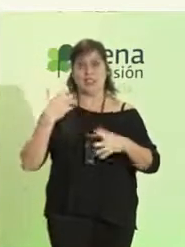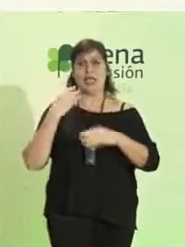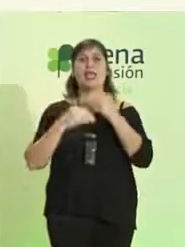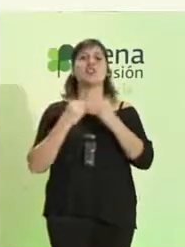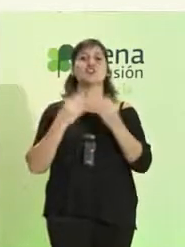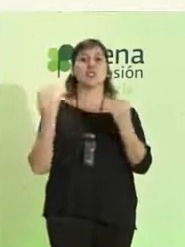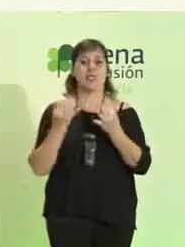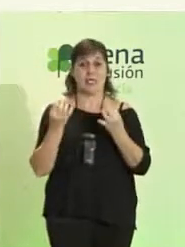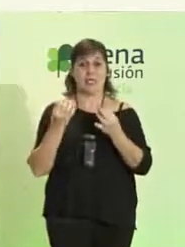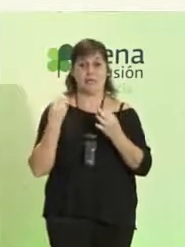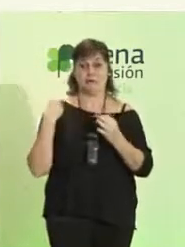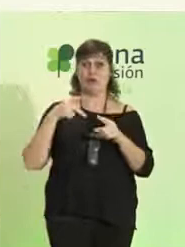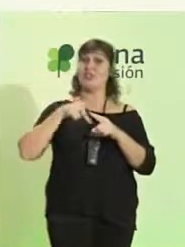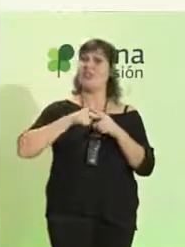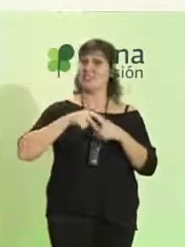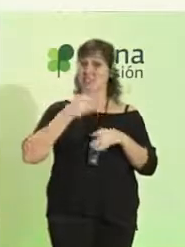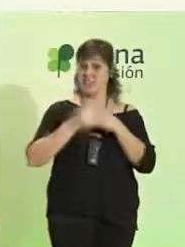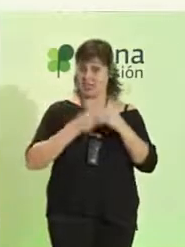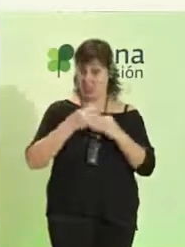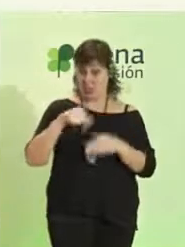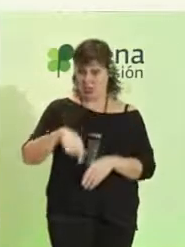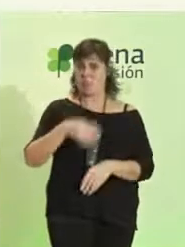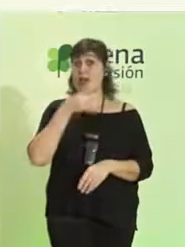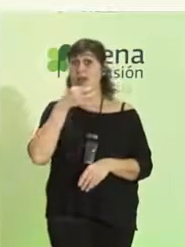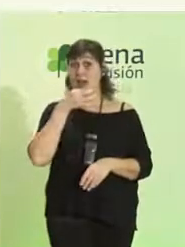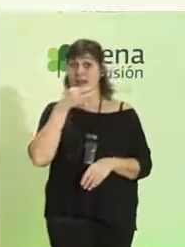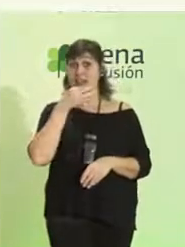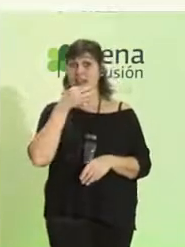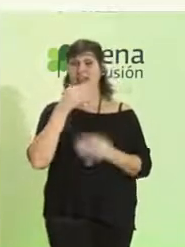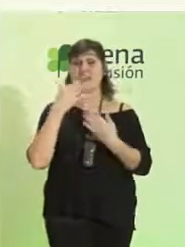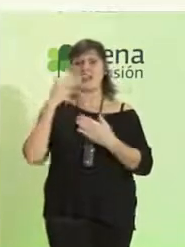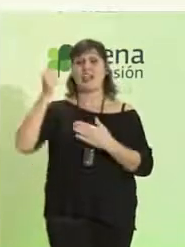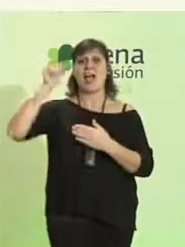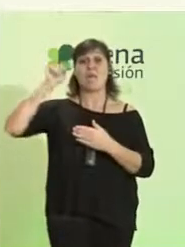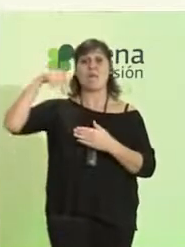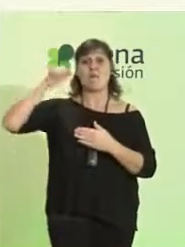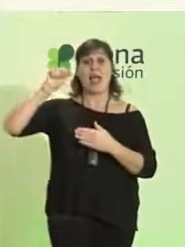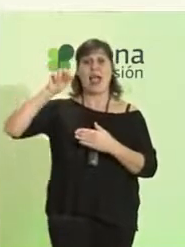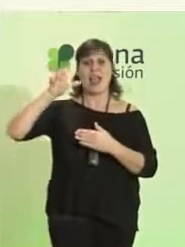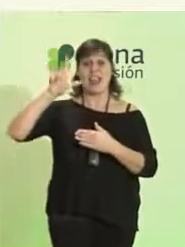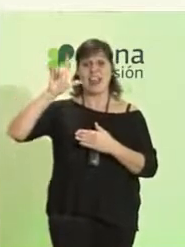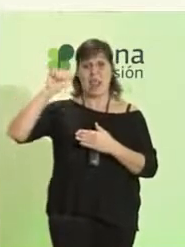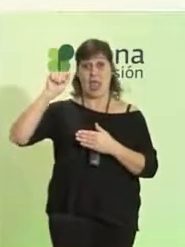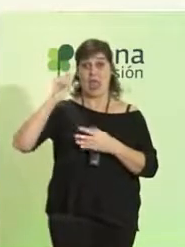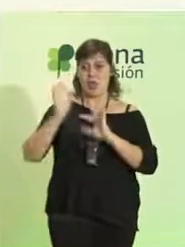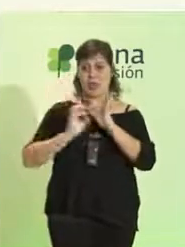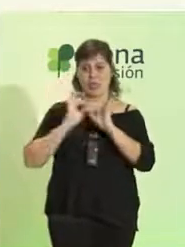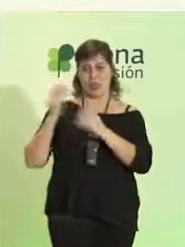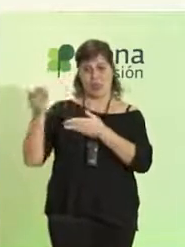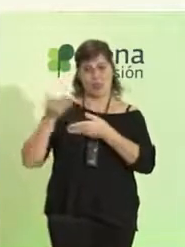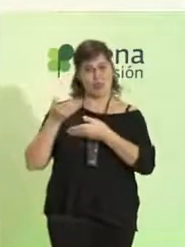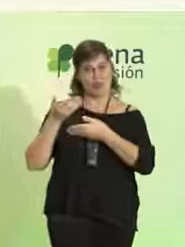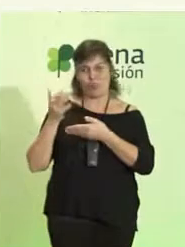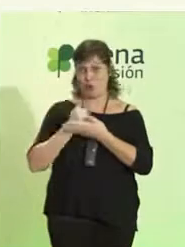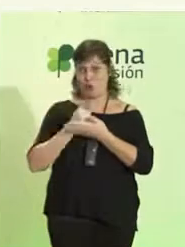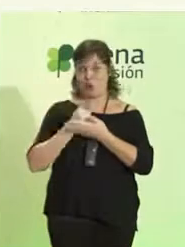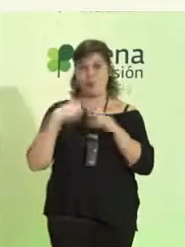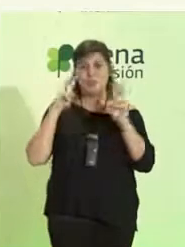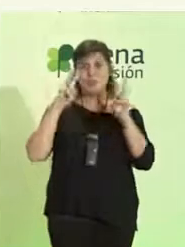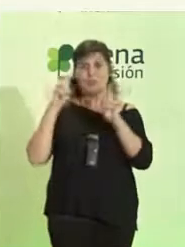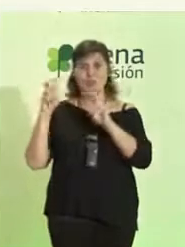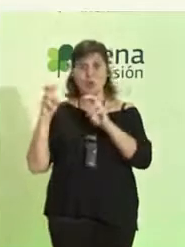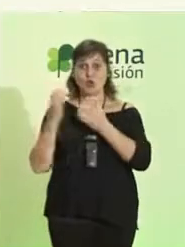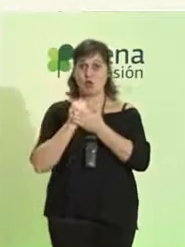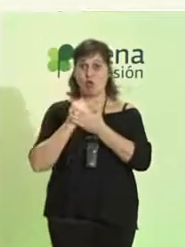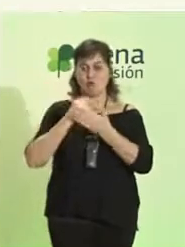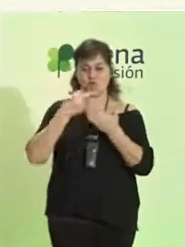bueno, los talleres que vais a hacer esta tarde, que gracias a Amalia, porque además me lo paso todo y me lo organizo súper bien, ir cogiendo los títulos,